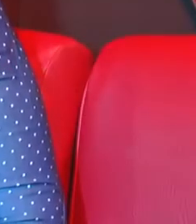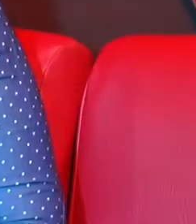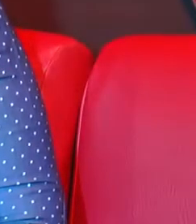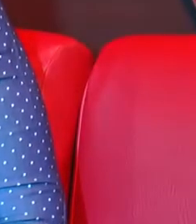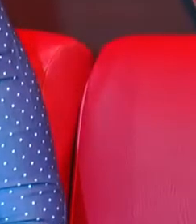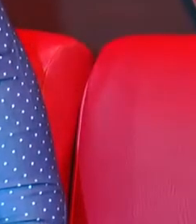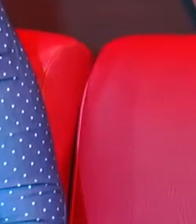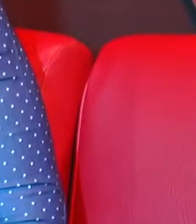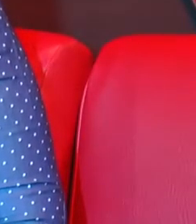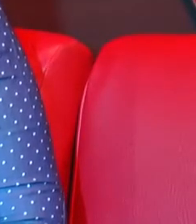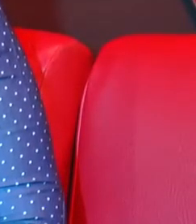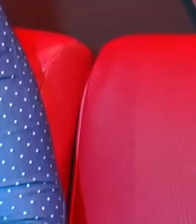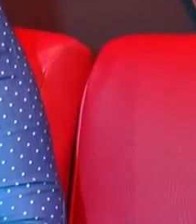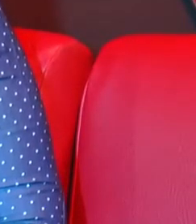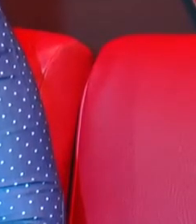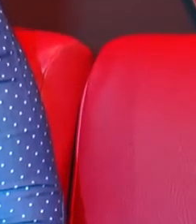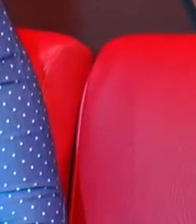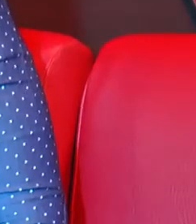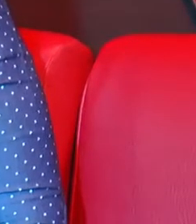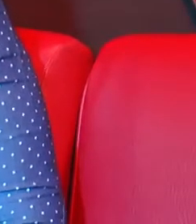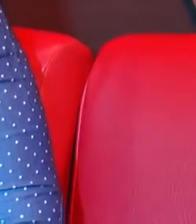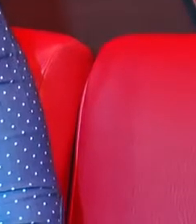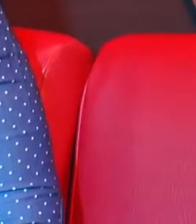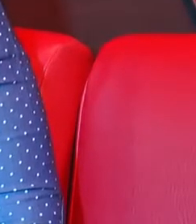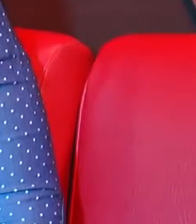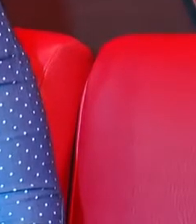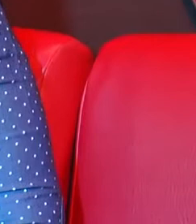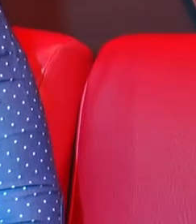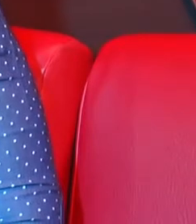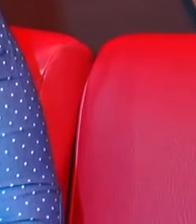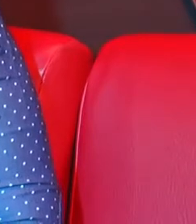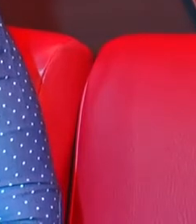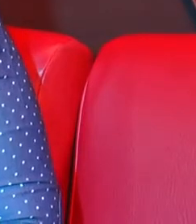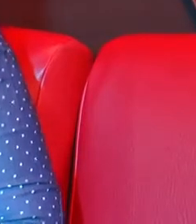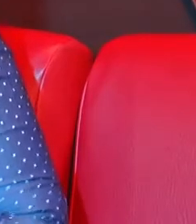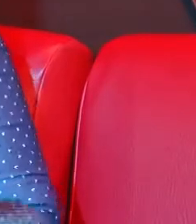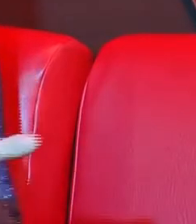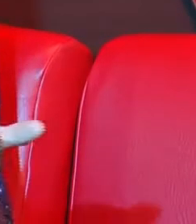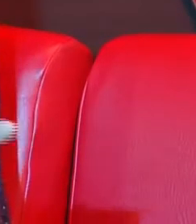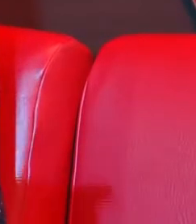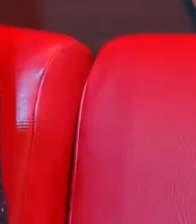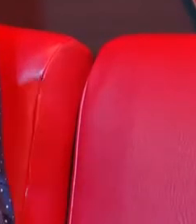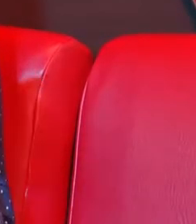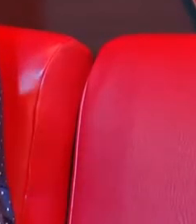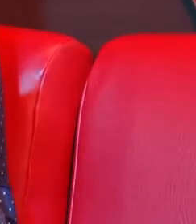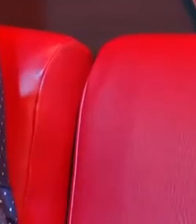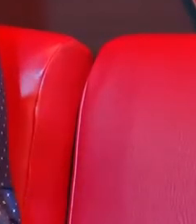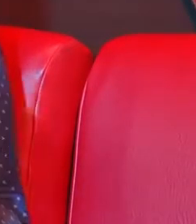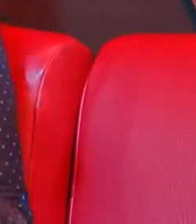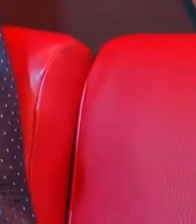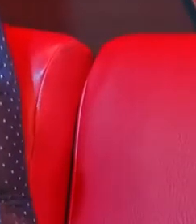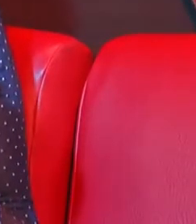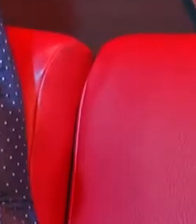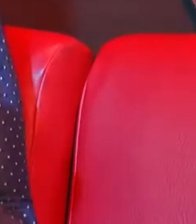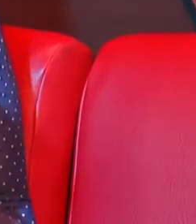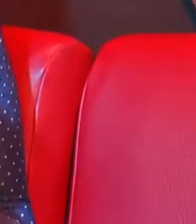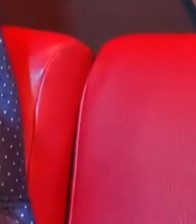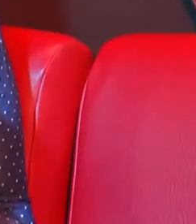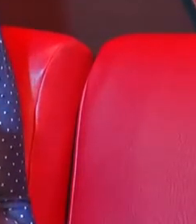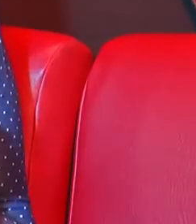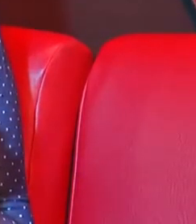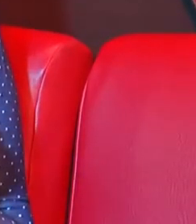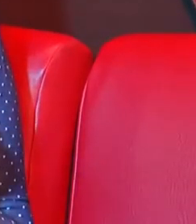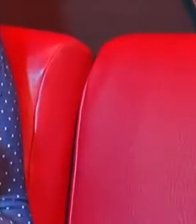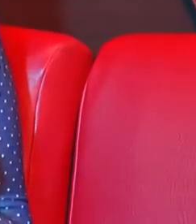¿Qué tal? 10 en punto de la mañana. Bienvenidos a En Casa, aquí por Enlace Televisión. Como se podrán dar cuenta, no estamos